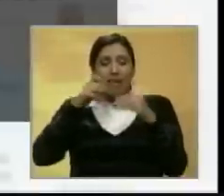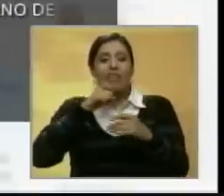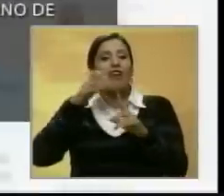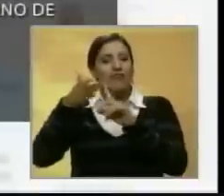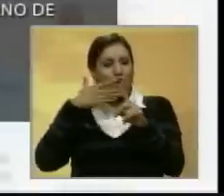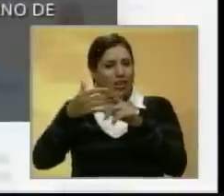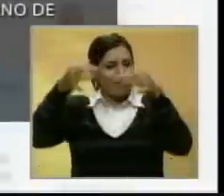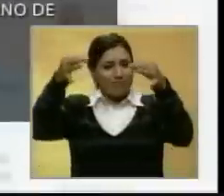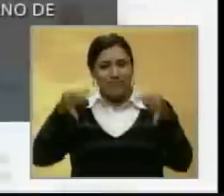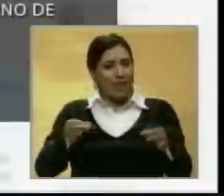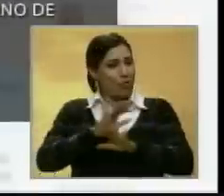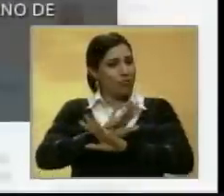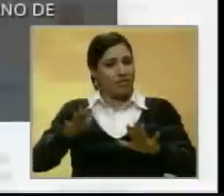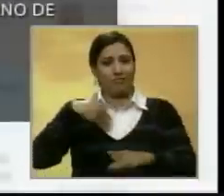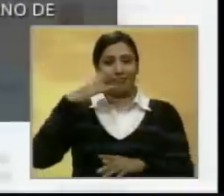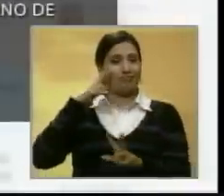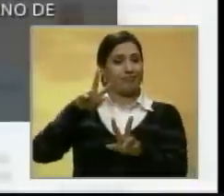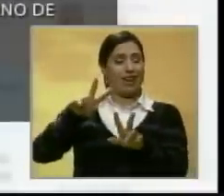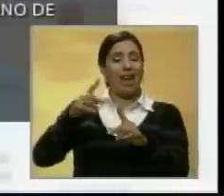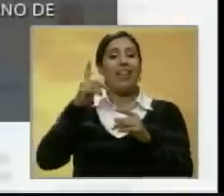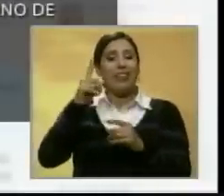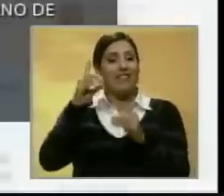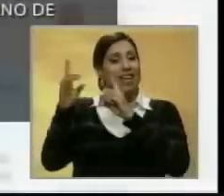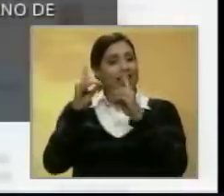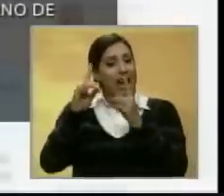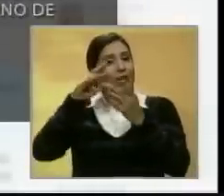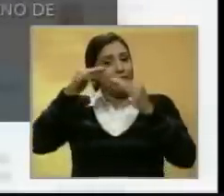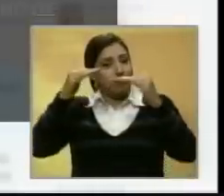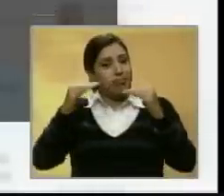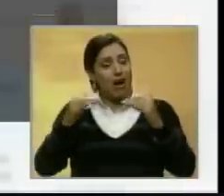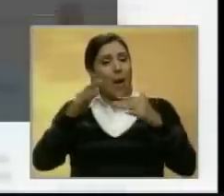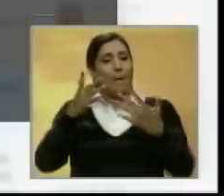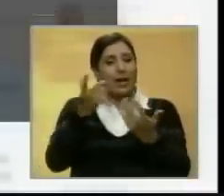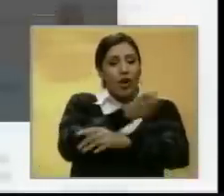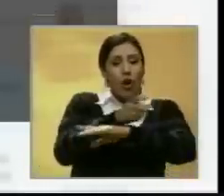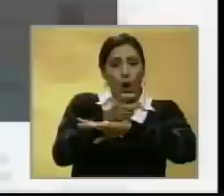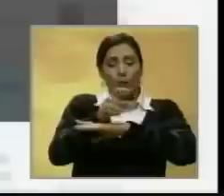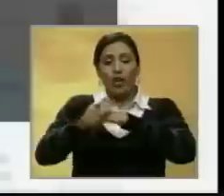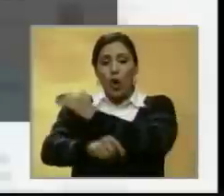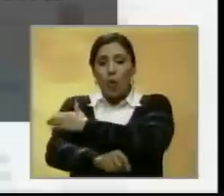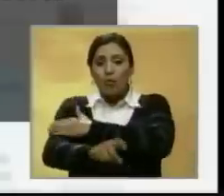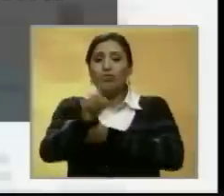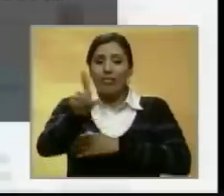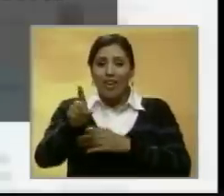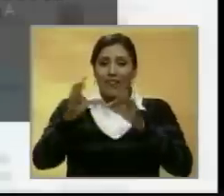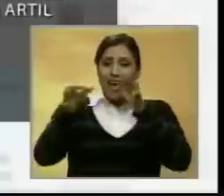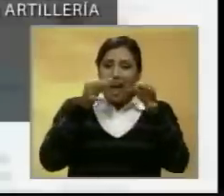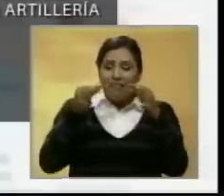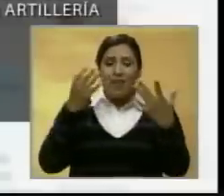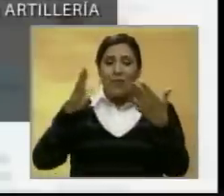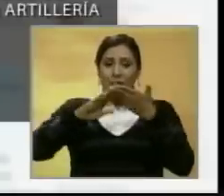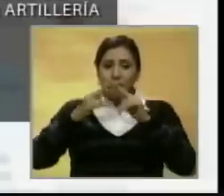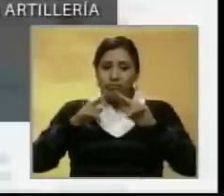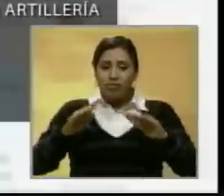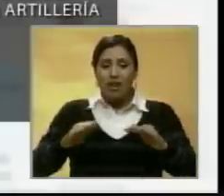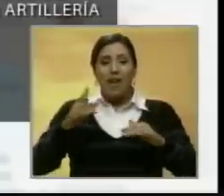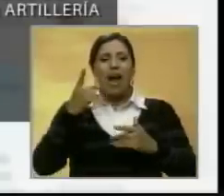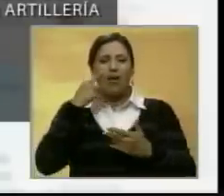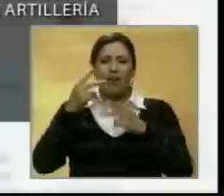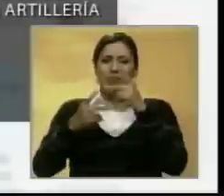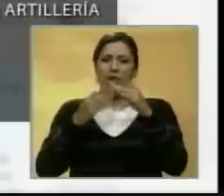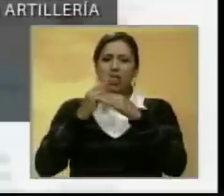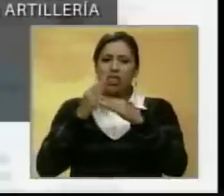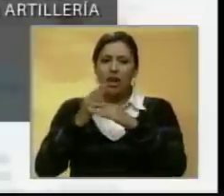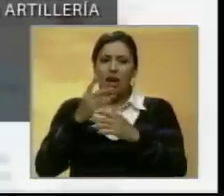segura. A su juicio, le parece pertinente alcanzar un diálogo entre gobierno y oposición. Al mismo tiempo, le preocupan los indicios de la paralización del proceso